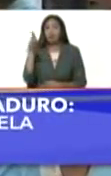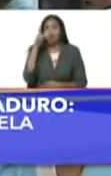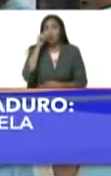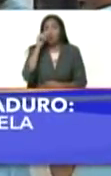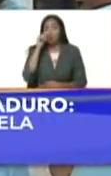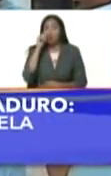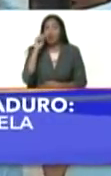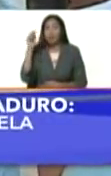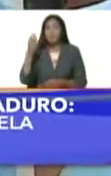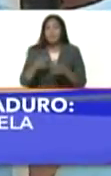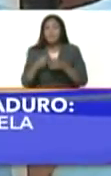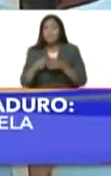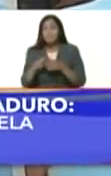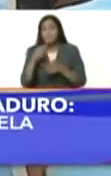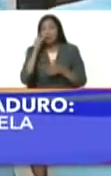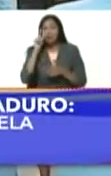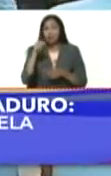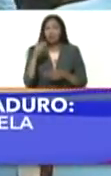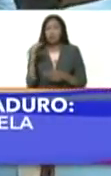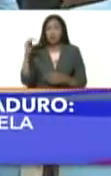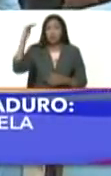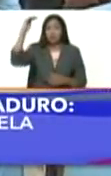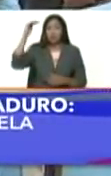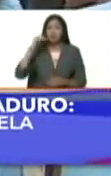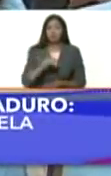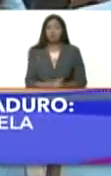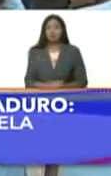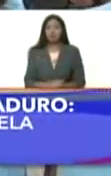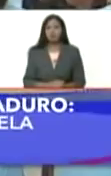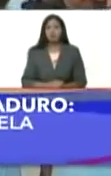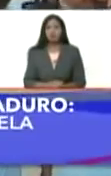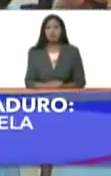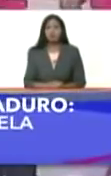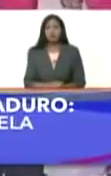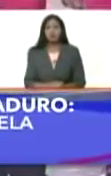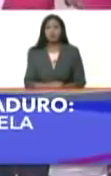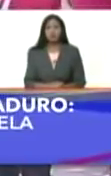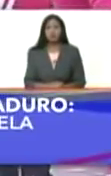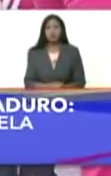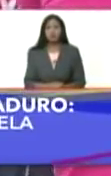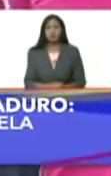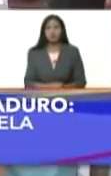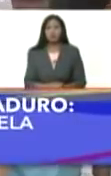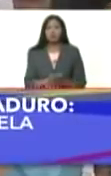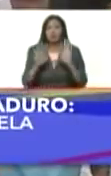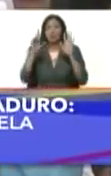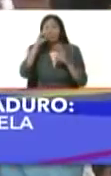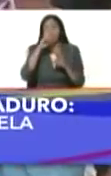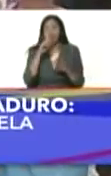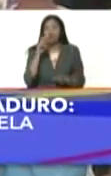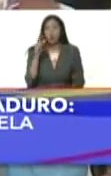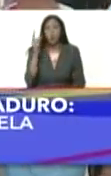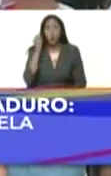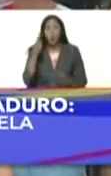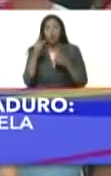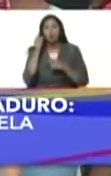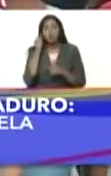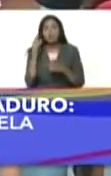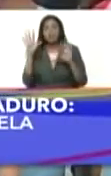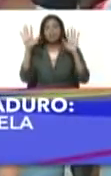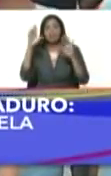es primo de Escalona. Gabriel Escalona, de aquí de Araure, tiene 10 años. Y Aymara Borges, 10 años. Qué